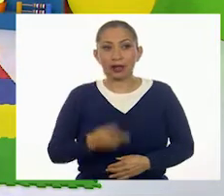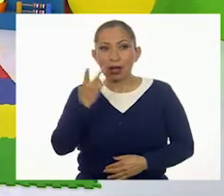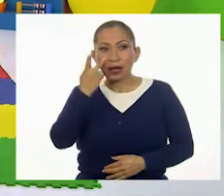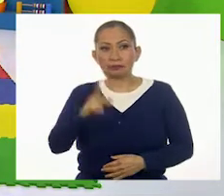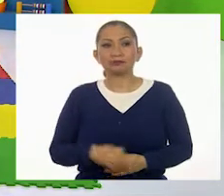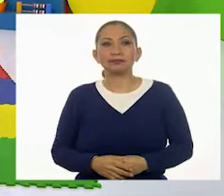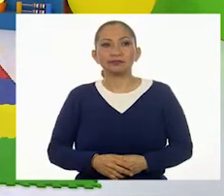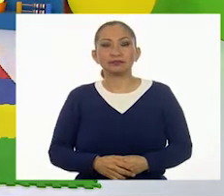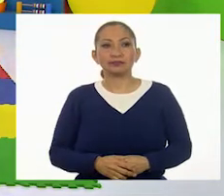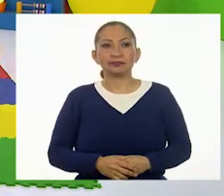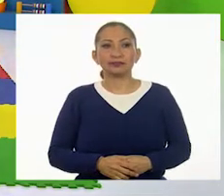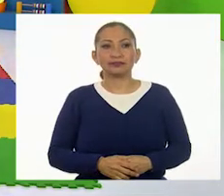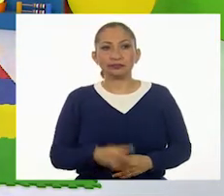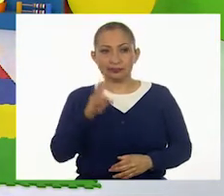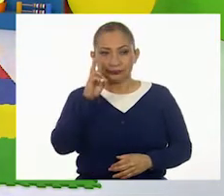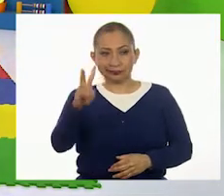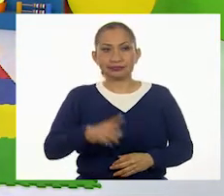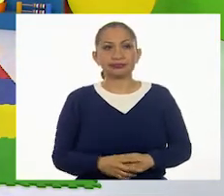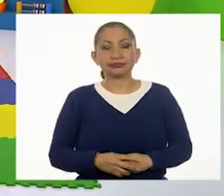ver, vamos a ver.